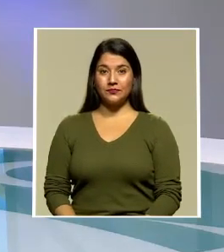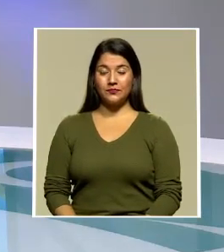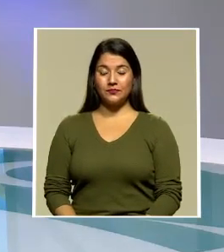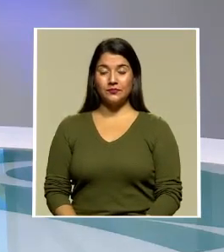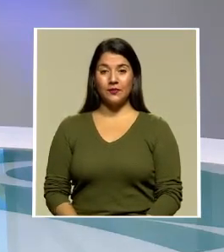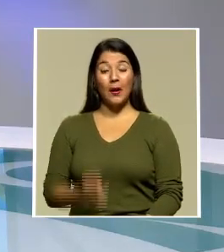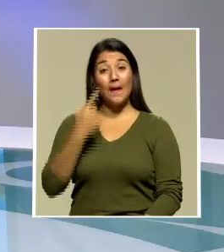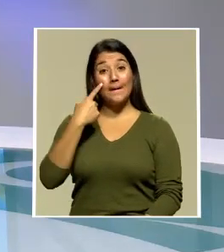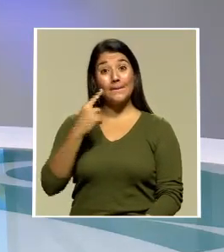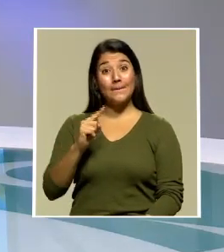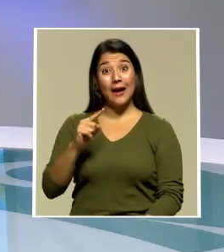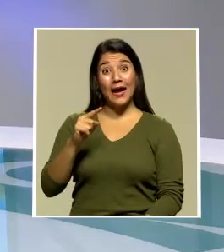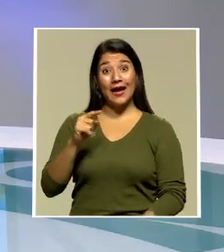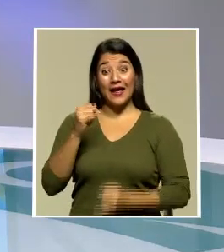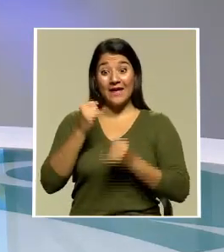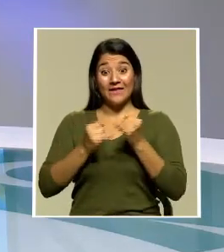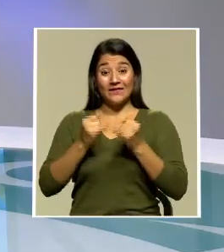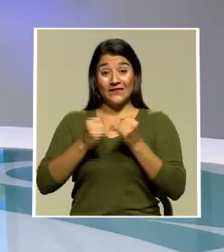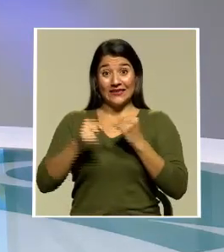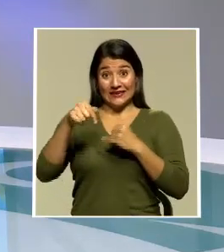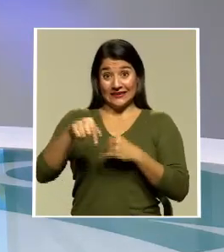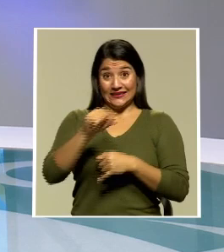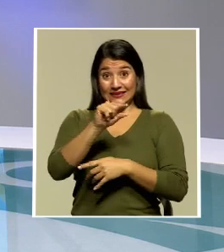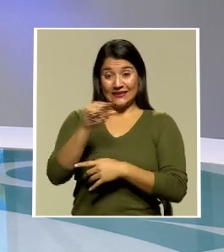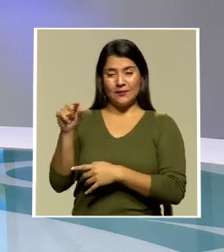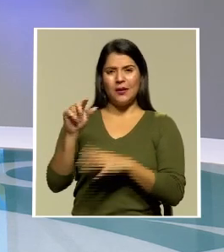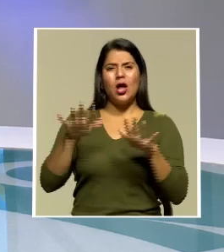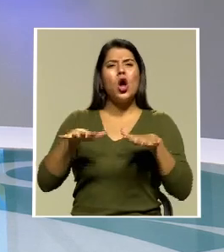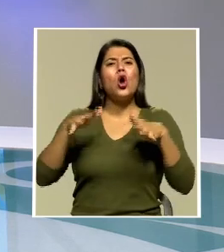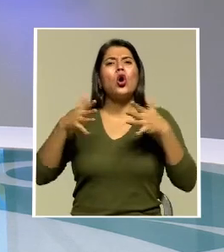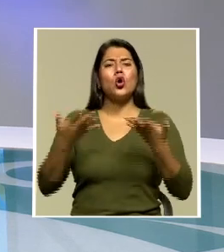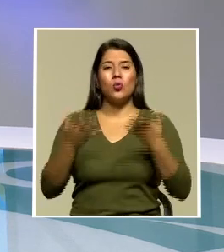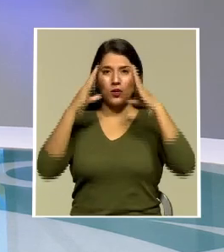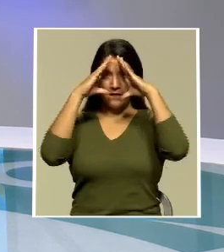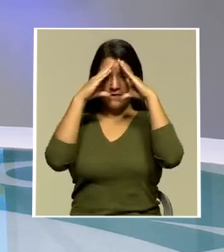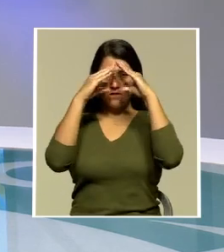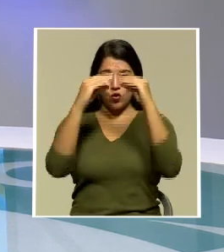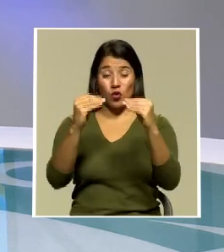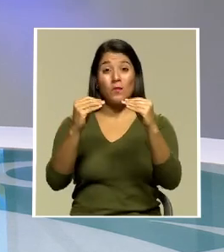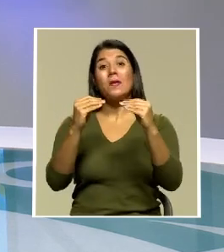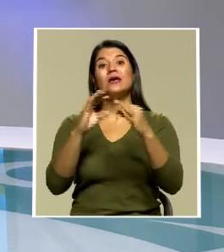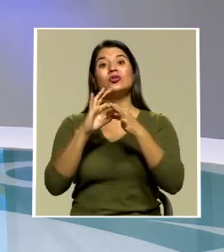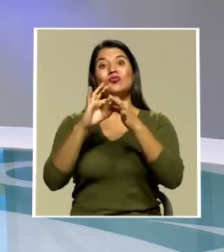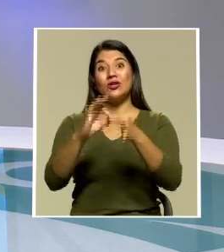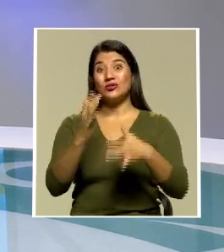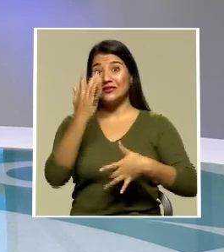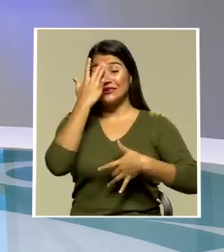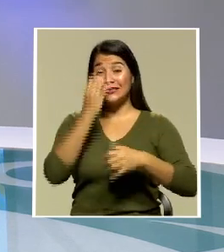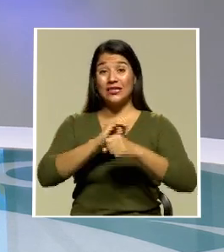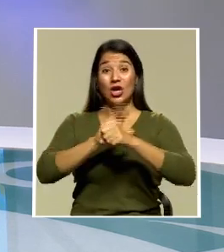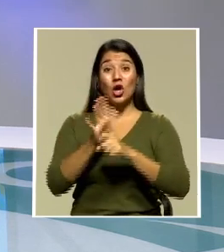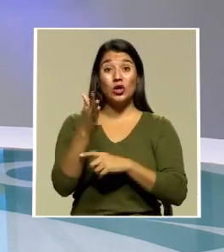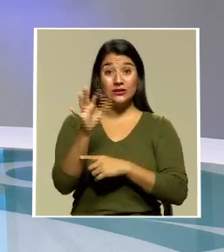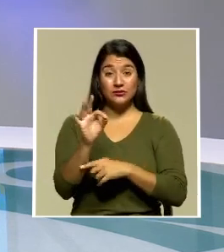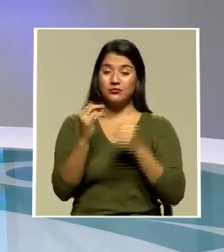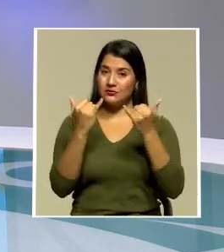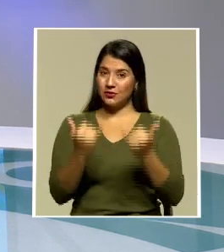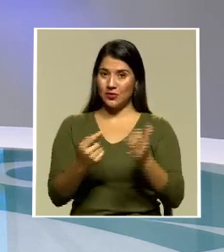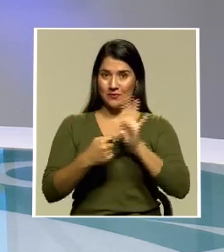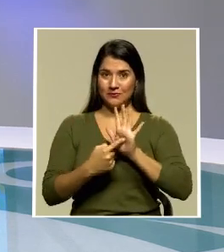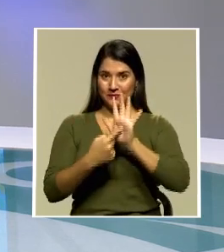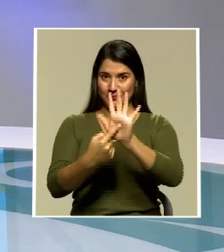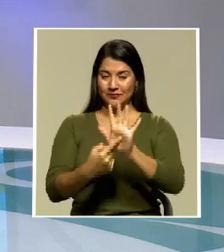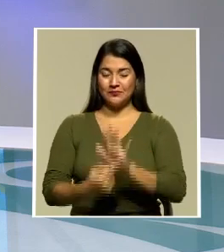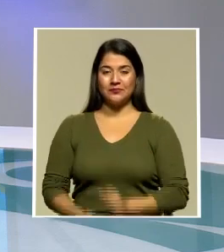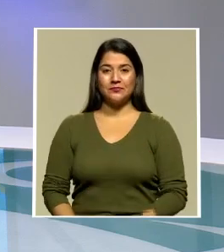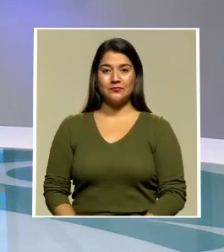Y para este cierre de semana, ¿cómo se encuentran los datos o la situación de contagios de COVID-19? Lo vemos a continuación en las